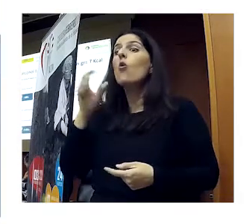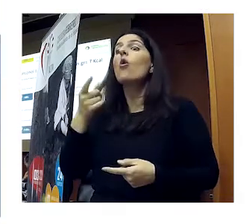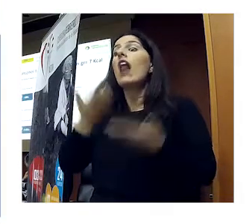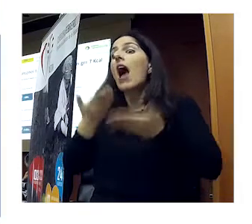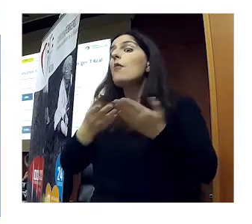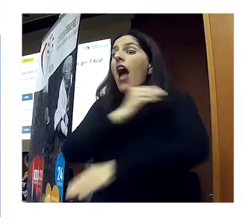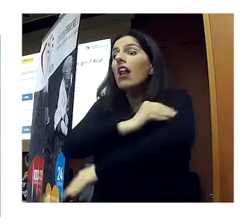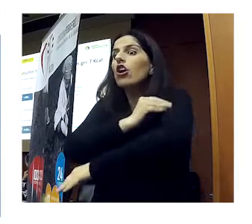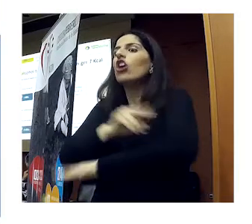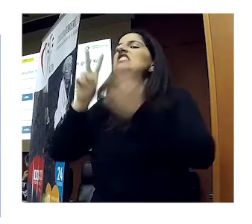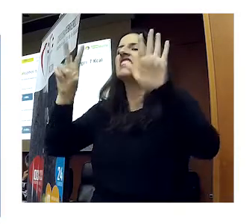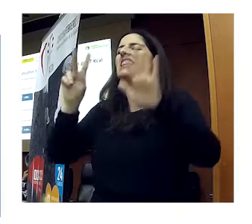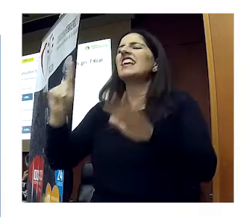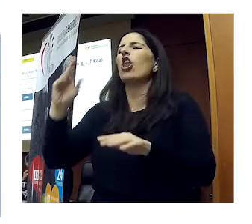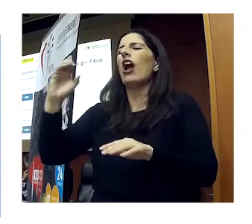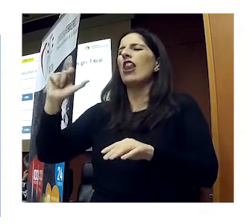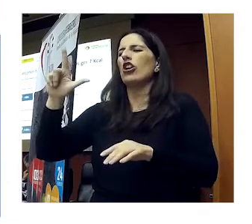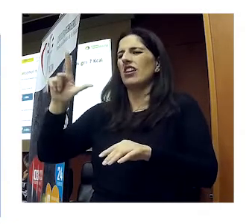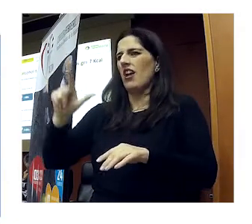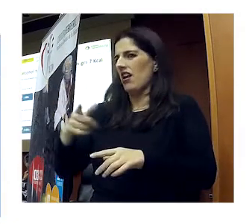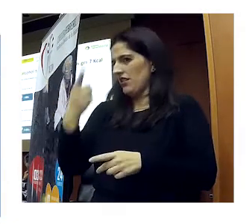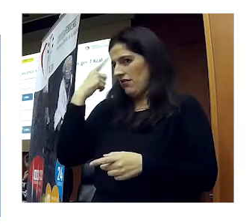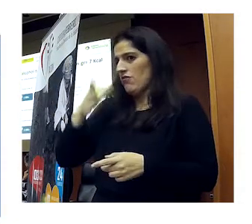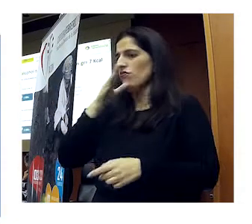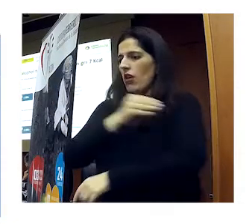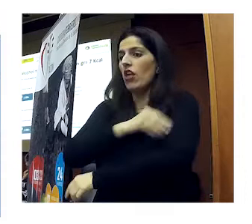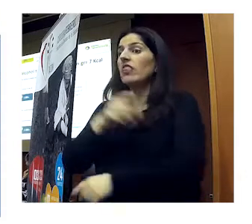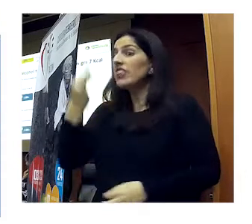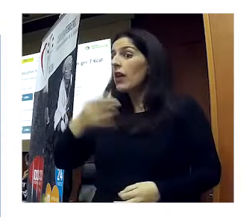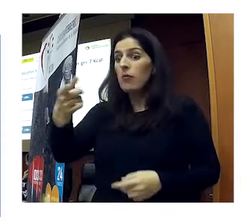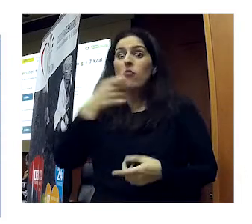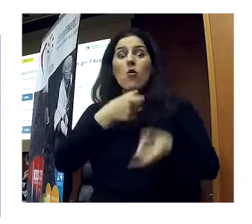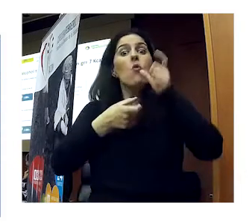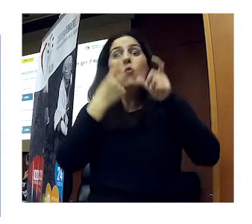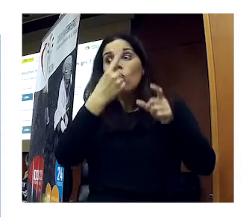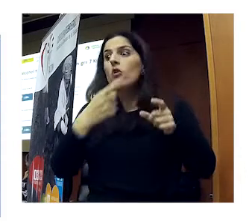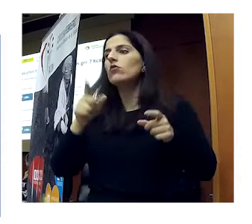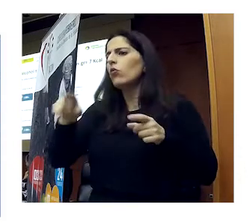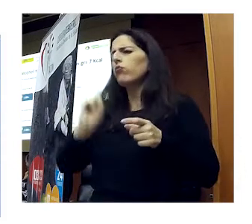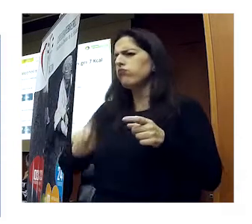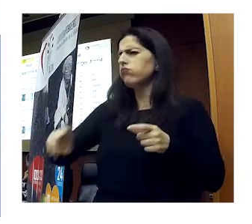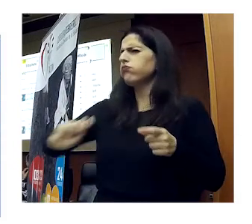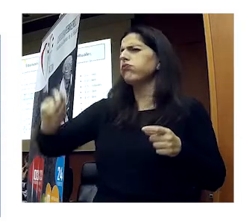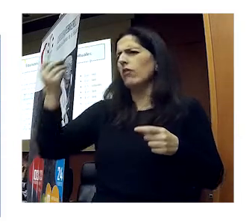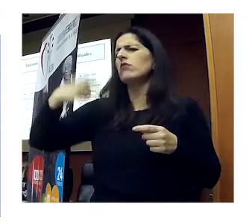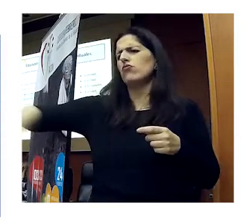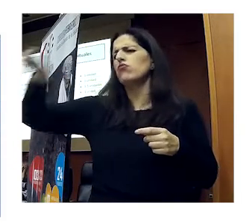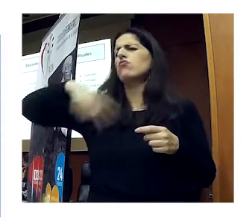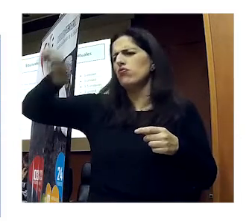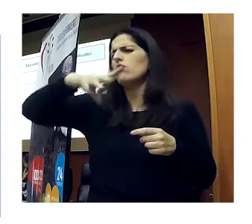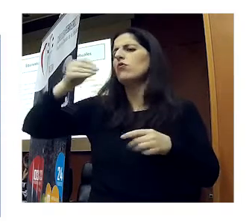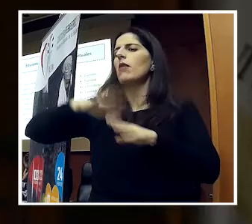que tomar simplemente 1 o 2 unidades haría que tendríamos que andar de forma considerable para poder quemar todas estas calorías. ¿De acuerdo?